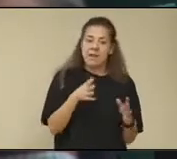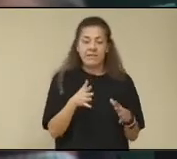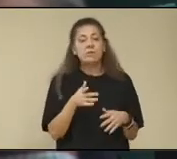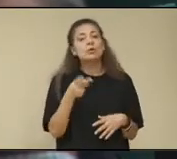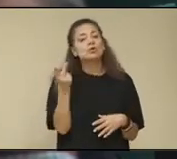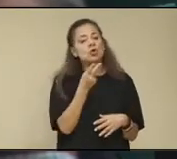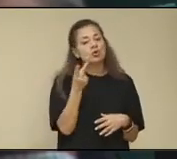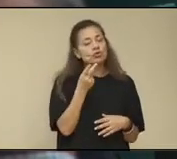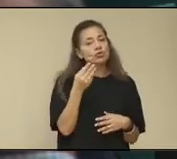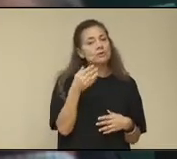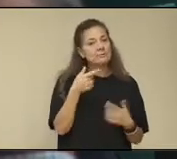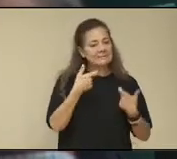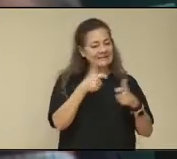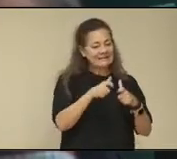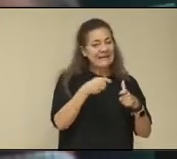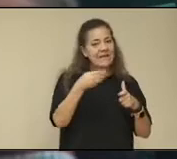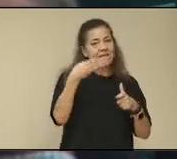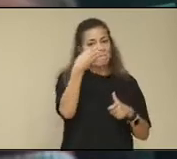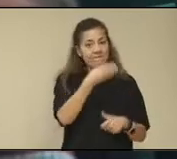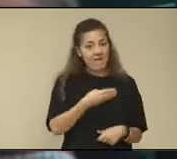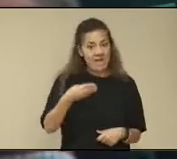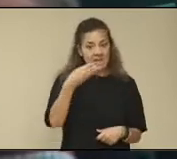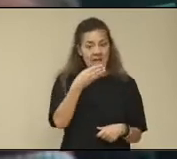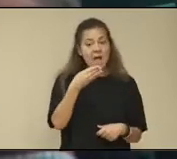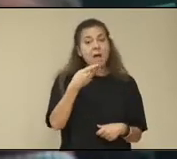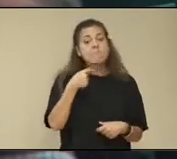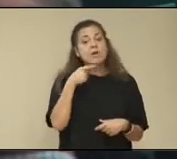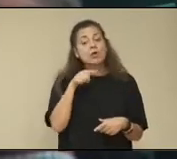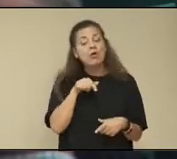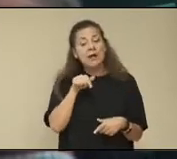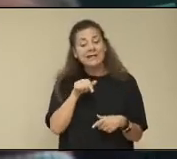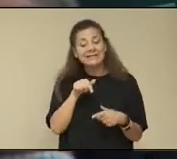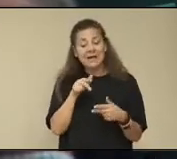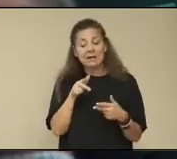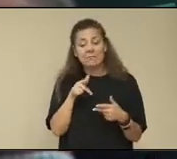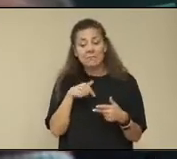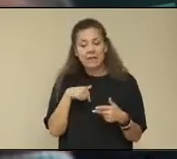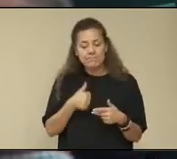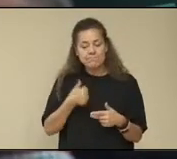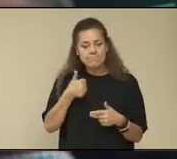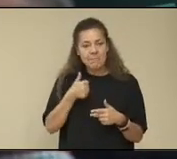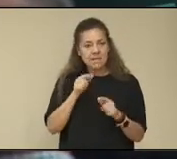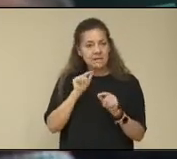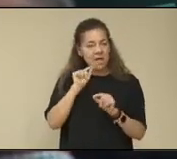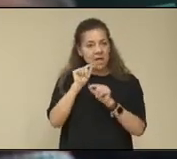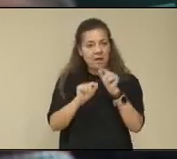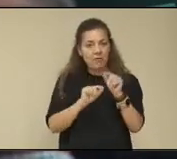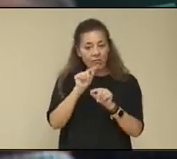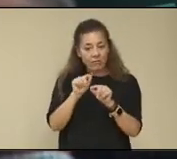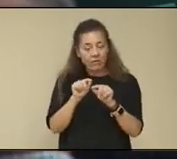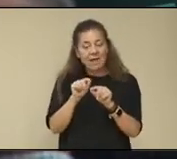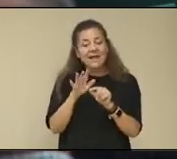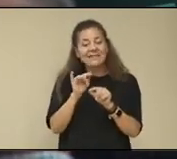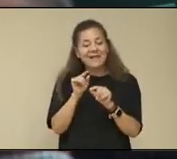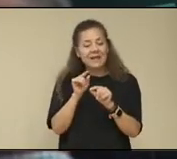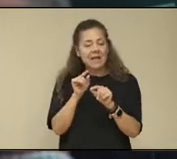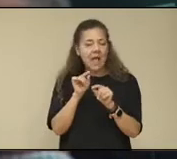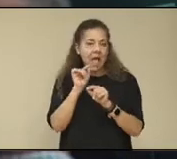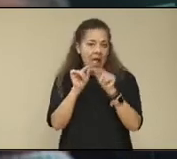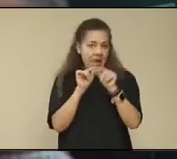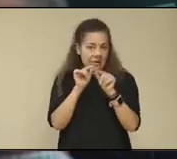beta, pero en cuanto a la proteína de la espícula, que es la que más anticuerpos neutralizantes, la que induce anticuerpos